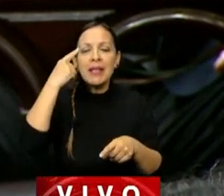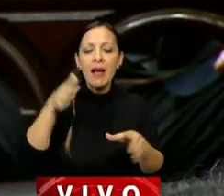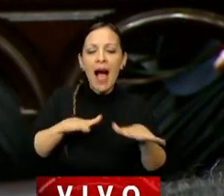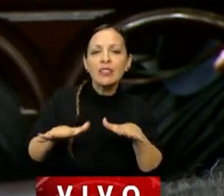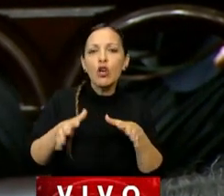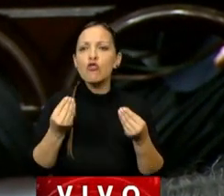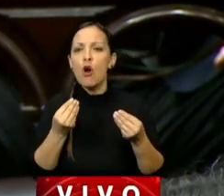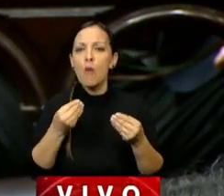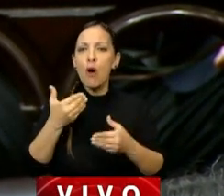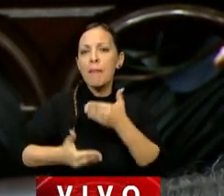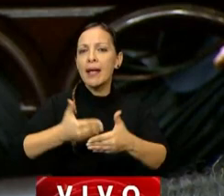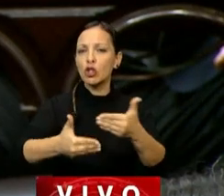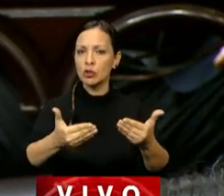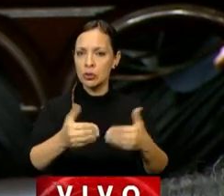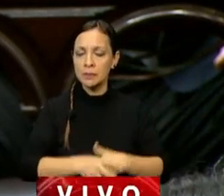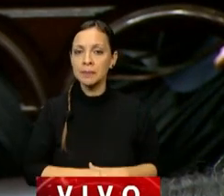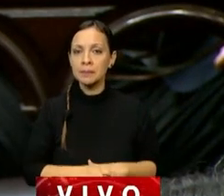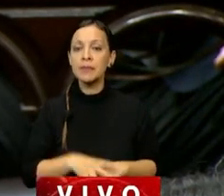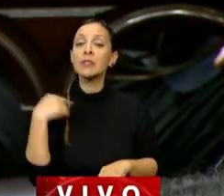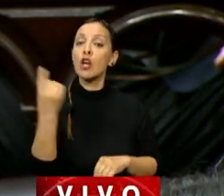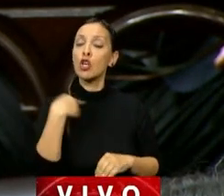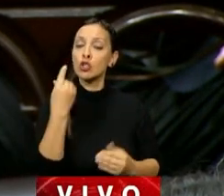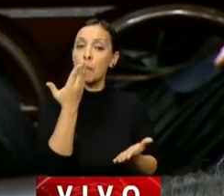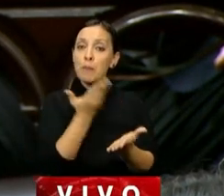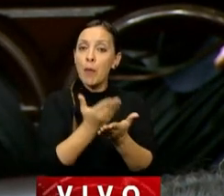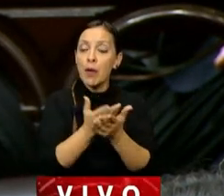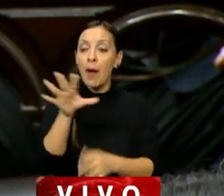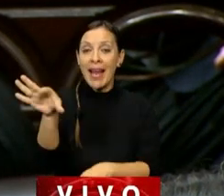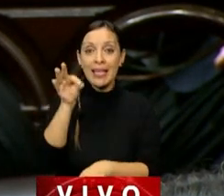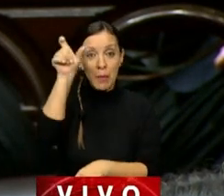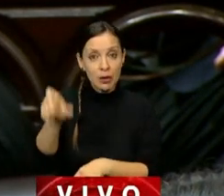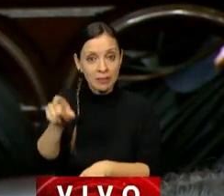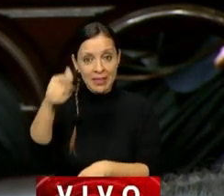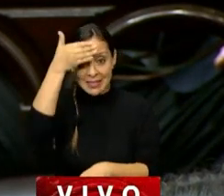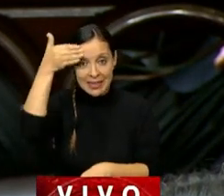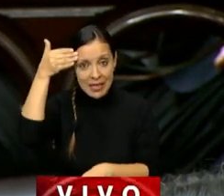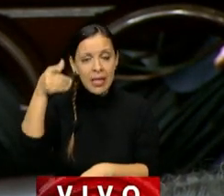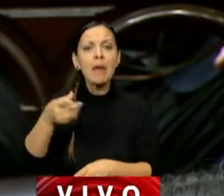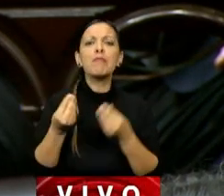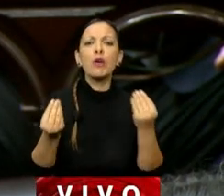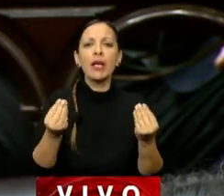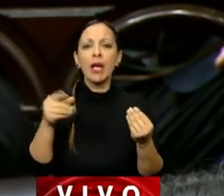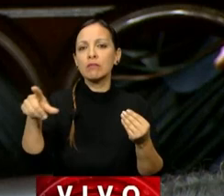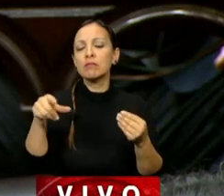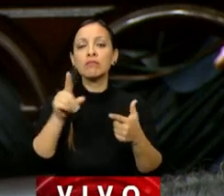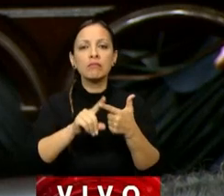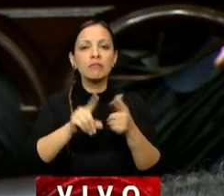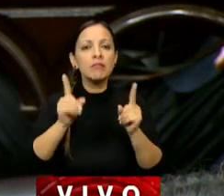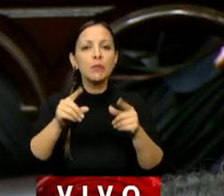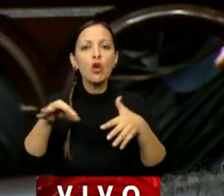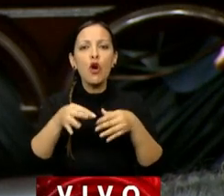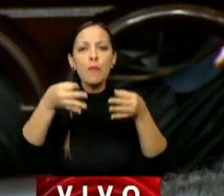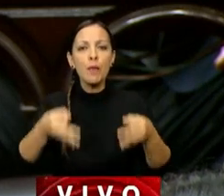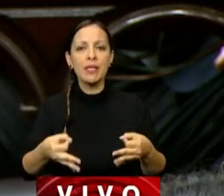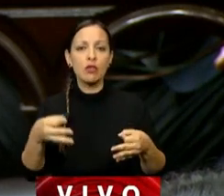política. Venimos a proponer a Cecilia también por su fuerte compromiso con nuestro